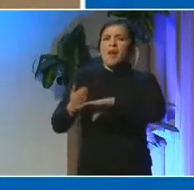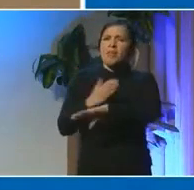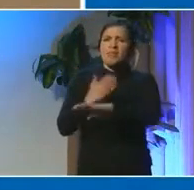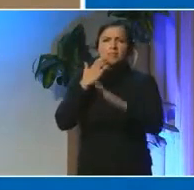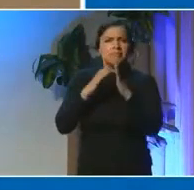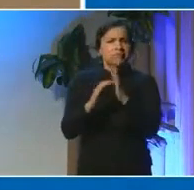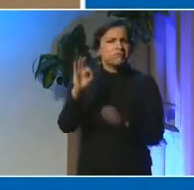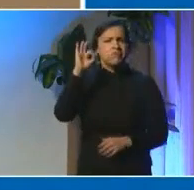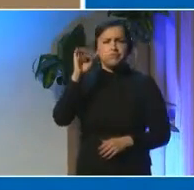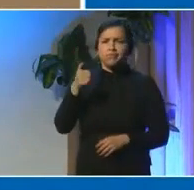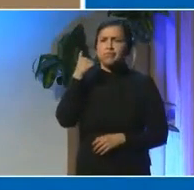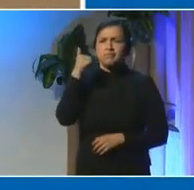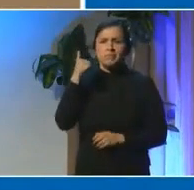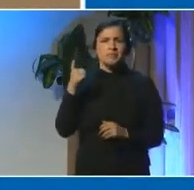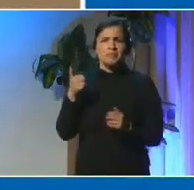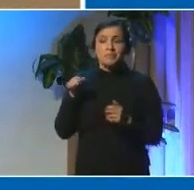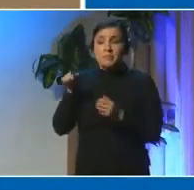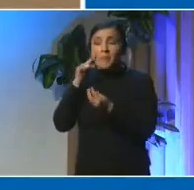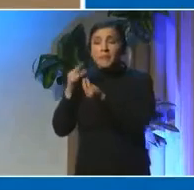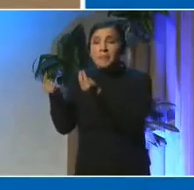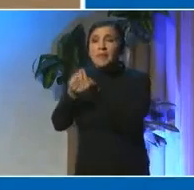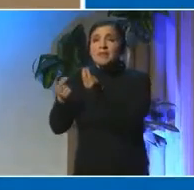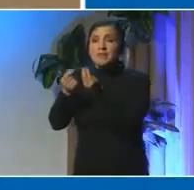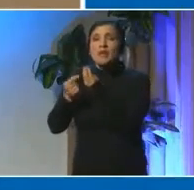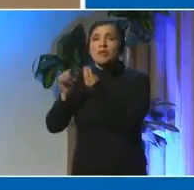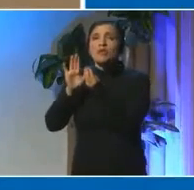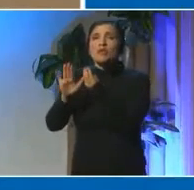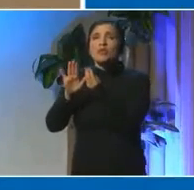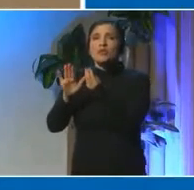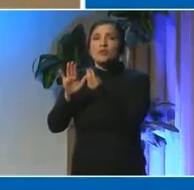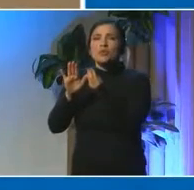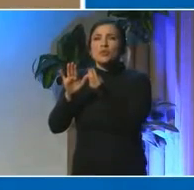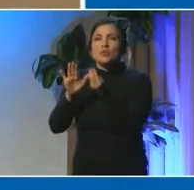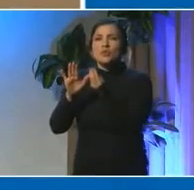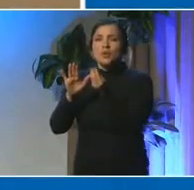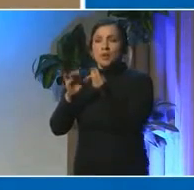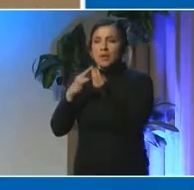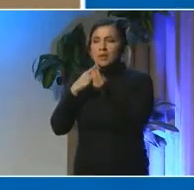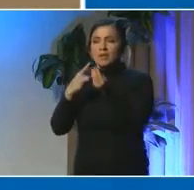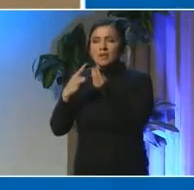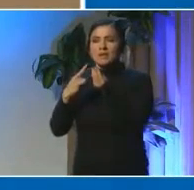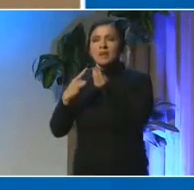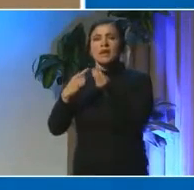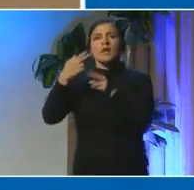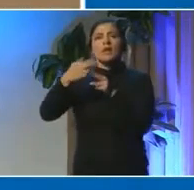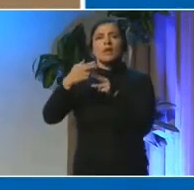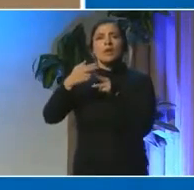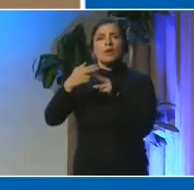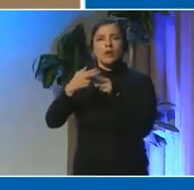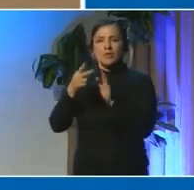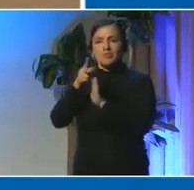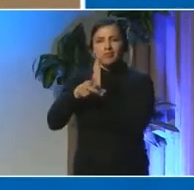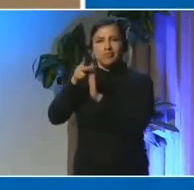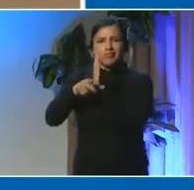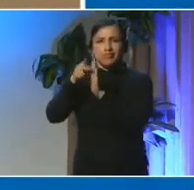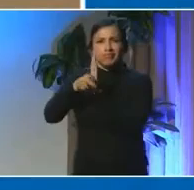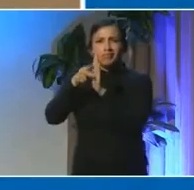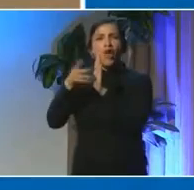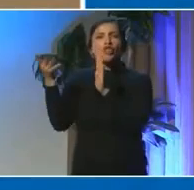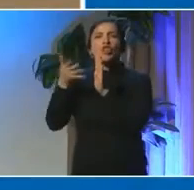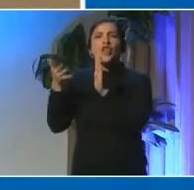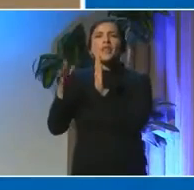de cómo lograron diseñar la la parte delantera del chinen que es el tren bala en en